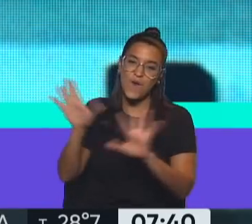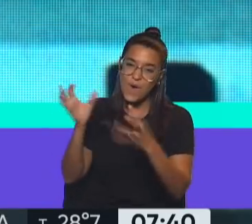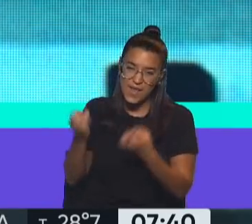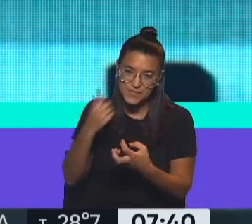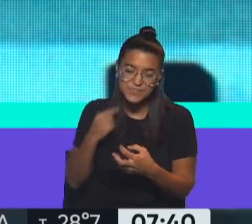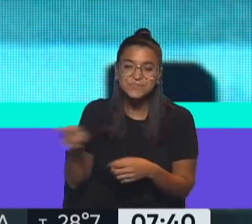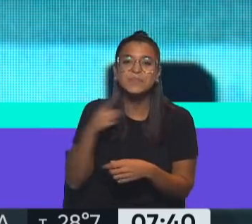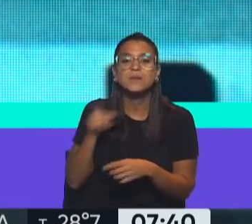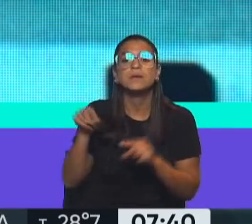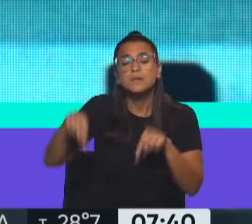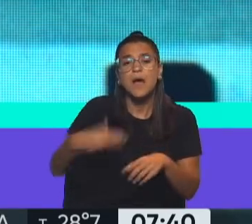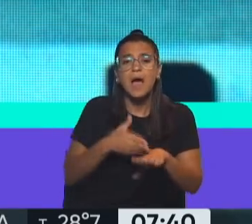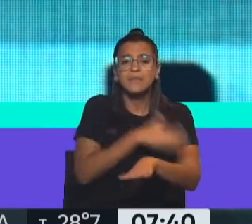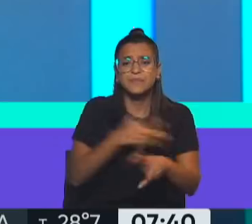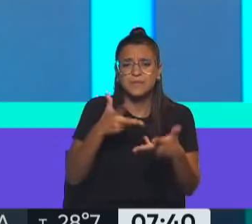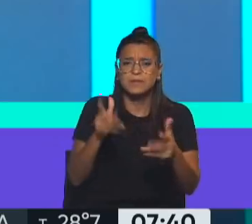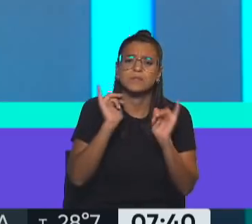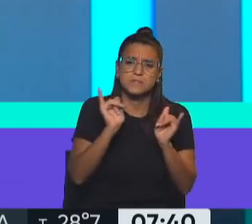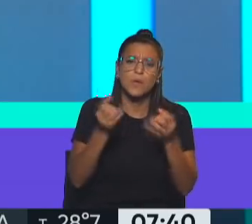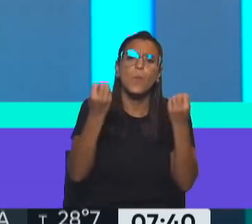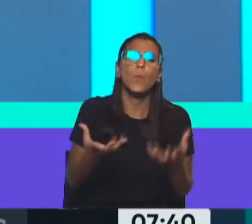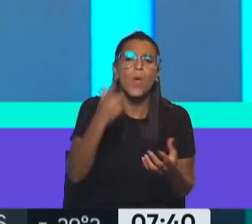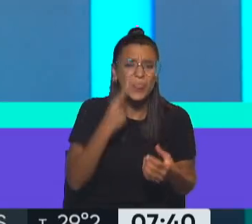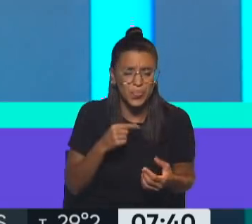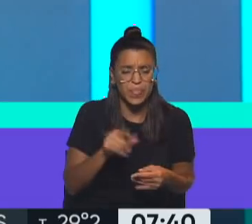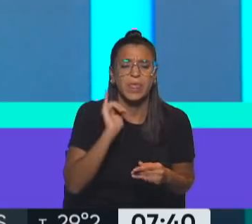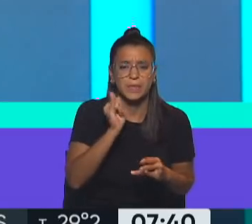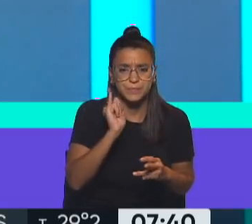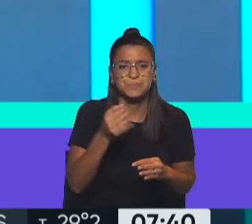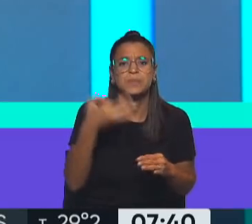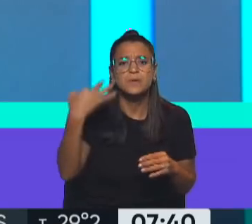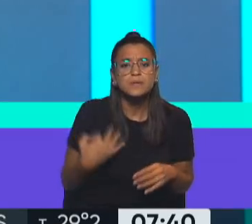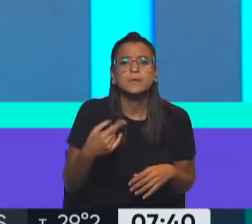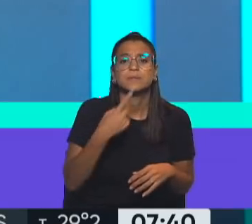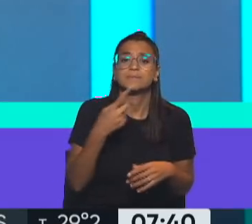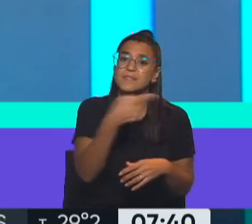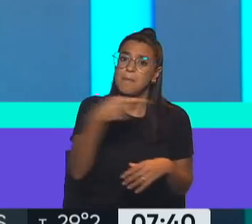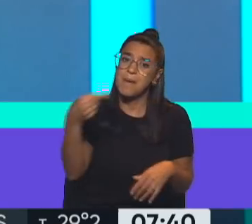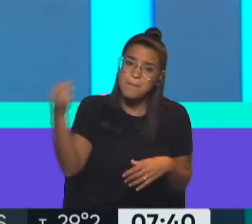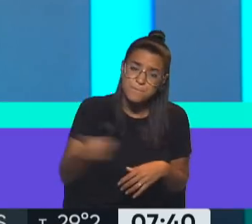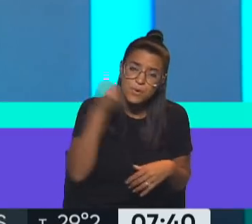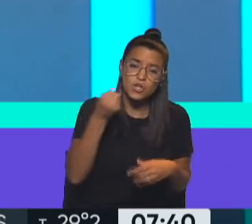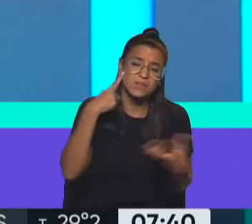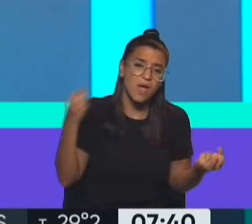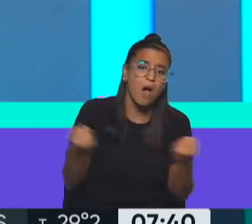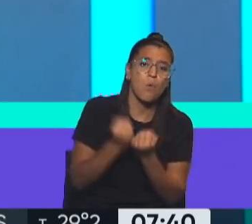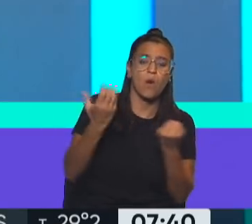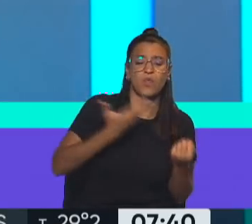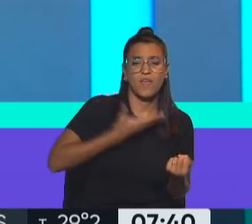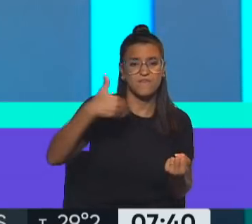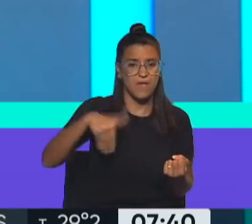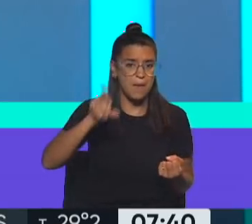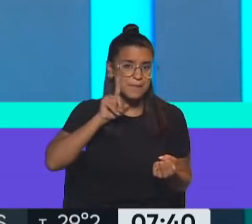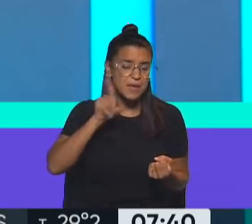bueno, a ver, lo habían anticipado ya. Así es. Muy buenos días, Silvi. Tal como decías, semana clave en el acuerdo con el Fondo Monetario